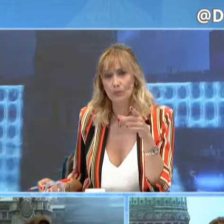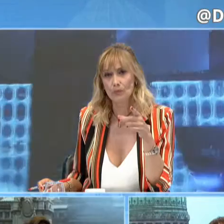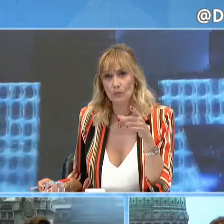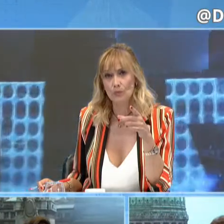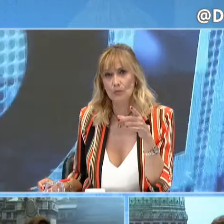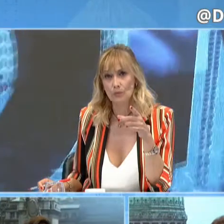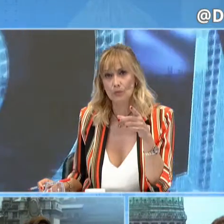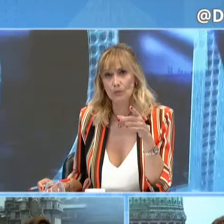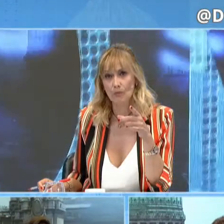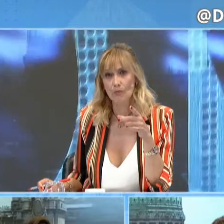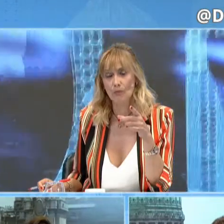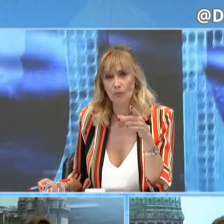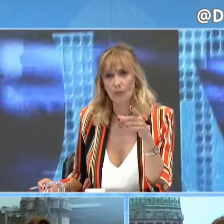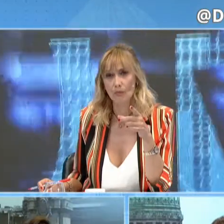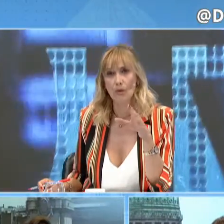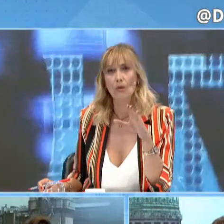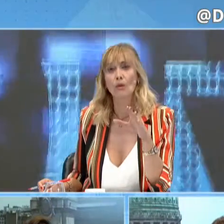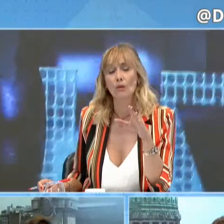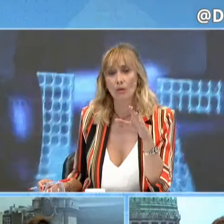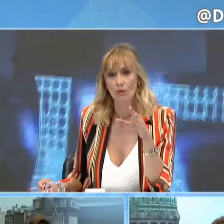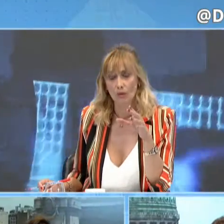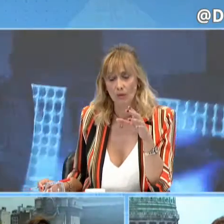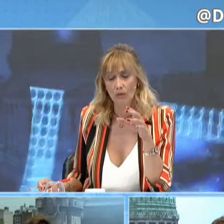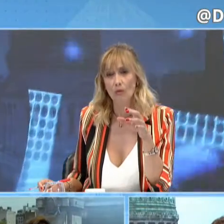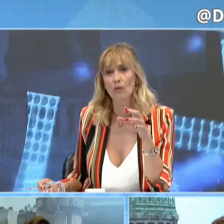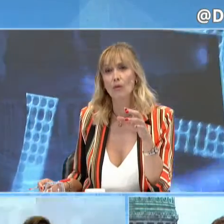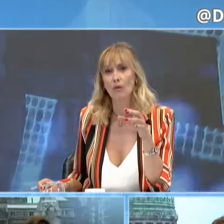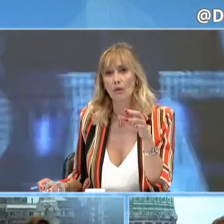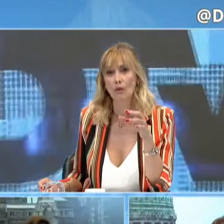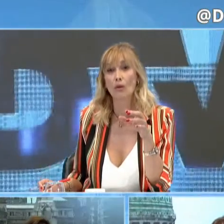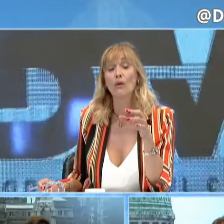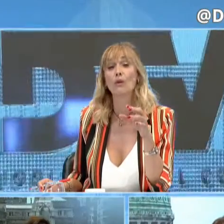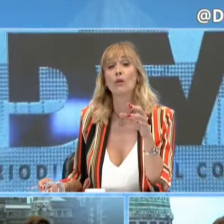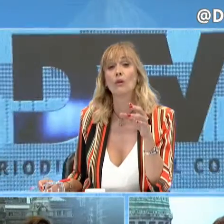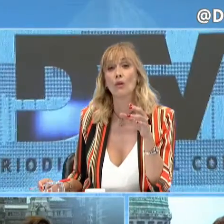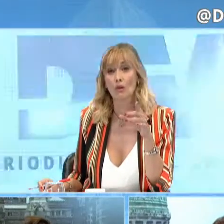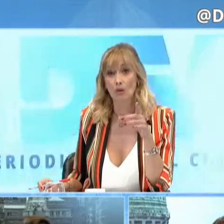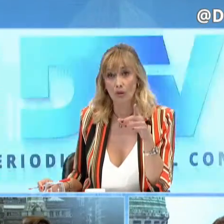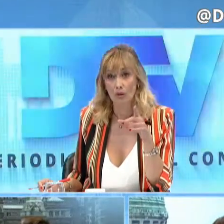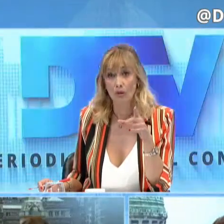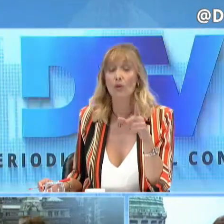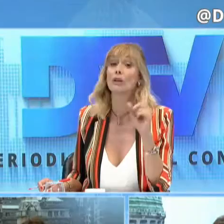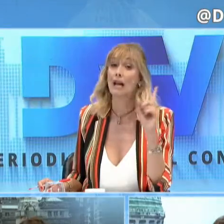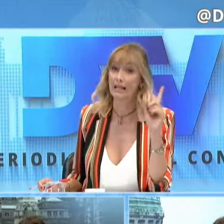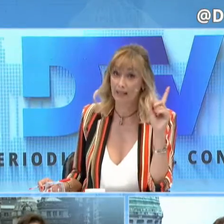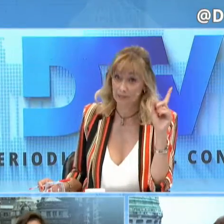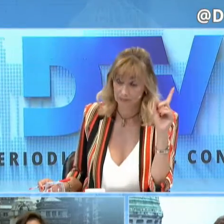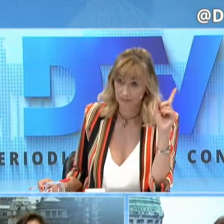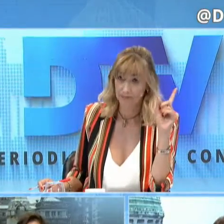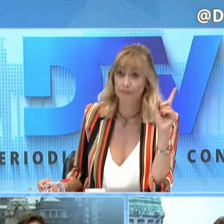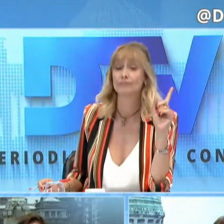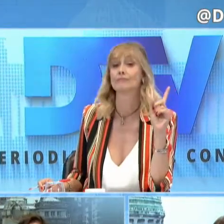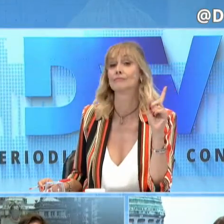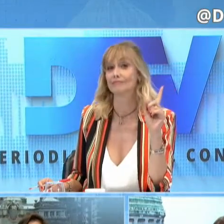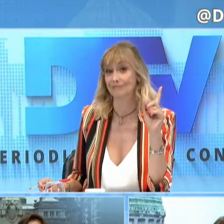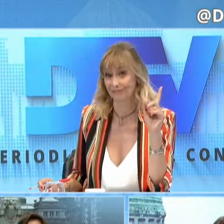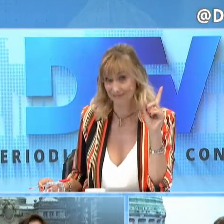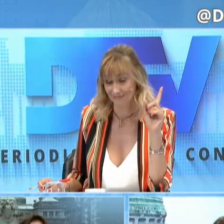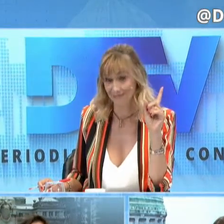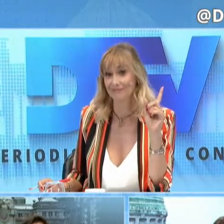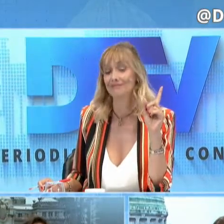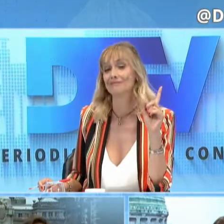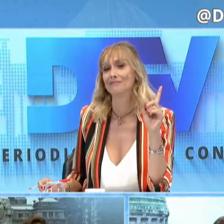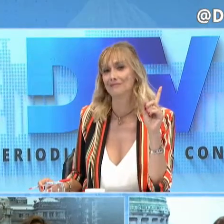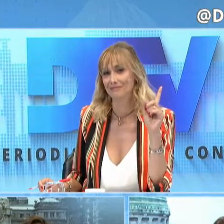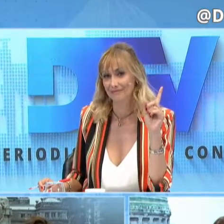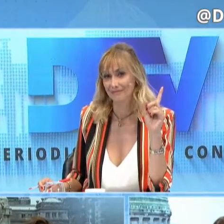en jurisdicciones de baja o nula tributación, así como aquellas sociedades nacionales controladas por sociedades extranjeras o vinculadas con